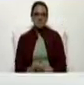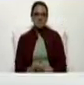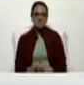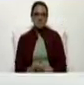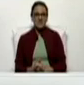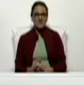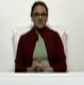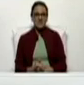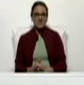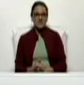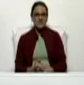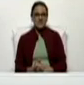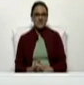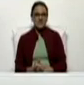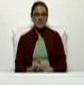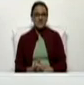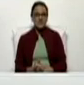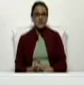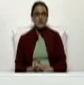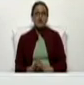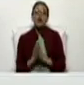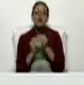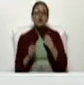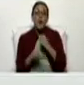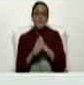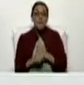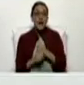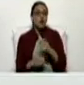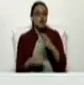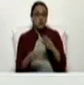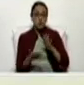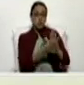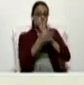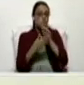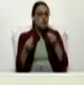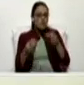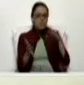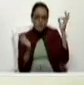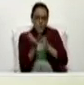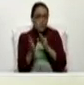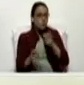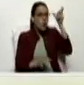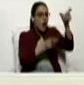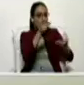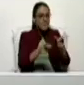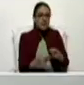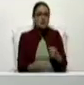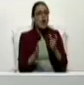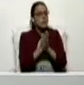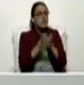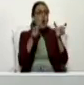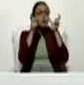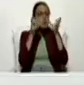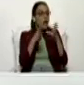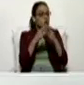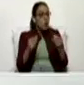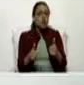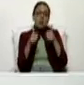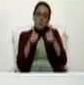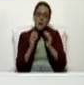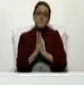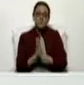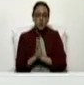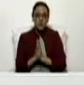presidente que todas las soluciones lleguen a la gente supervisen bien ya debe estar por llegar